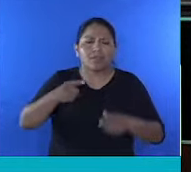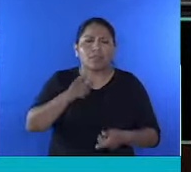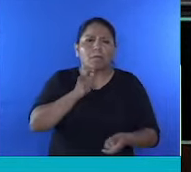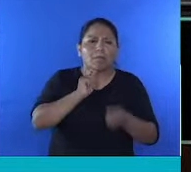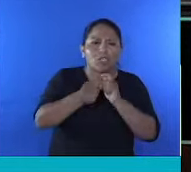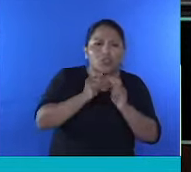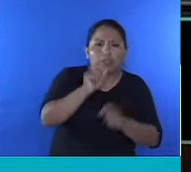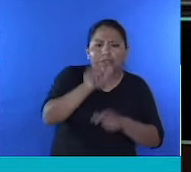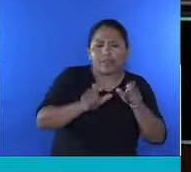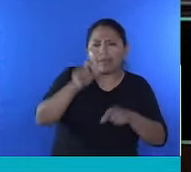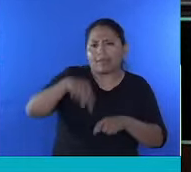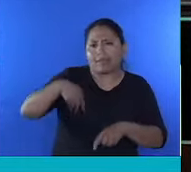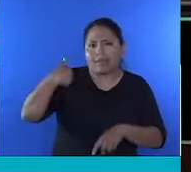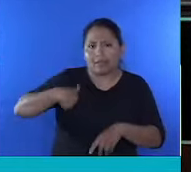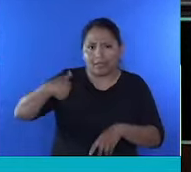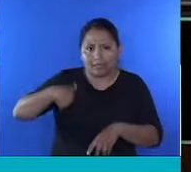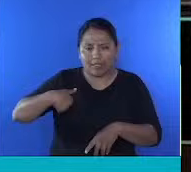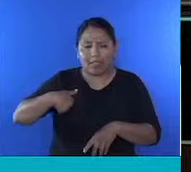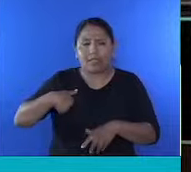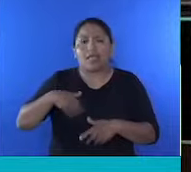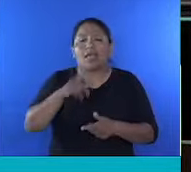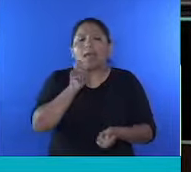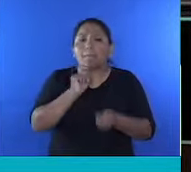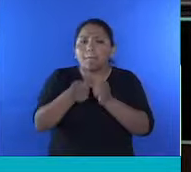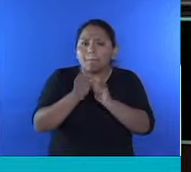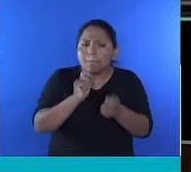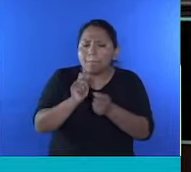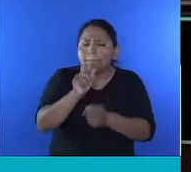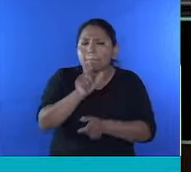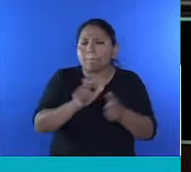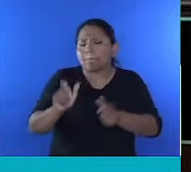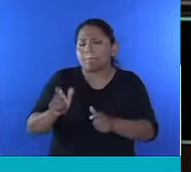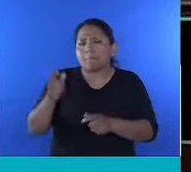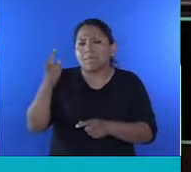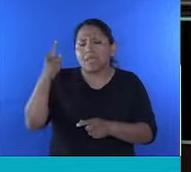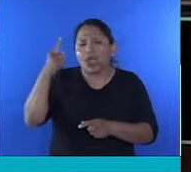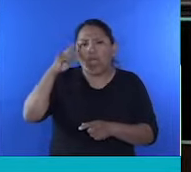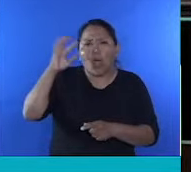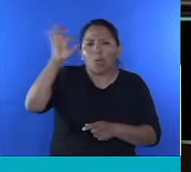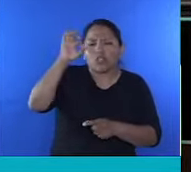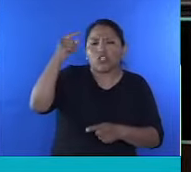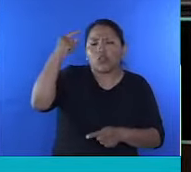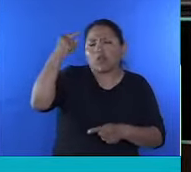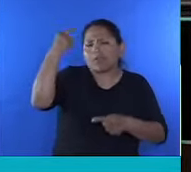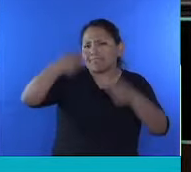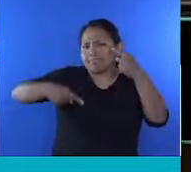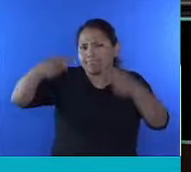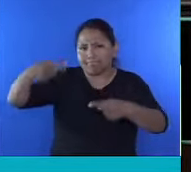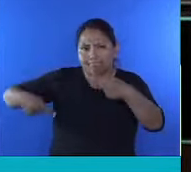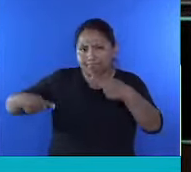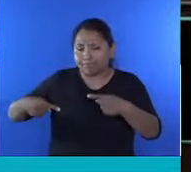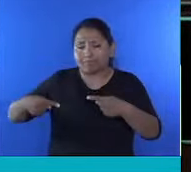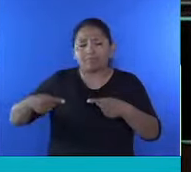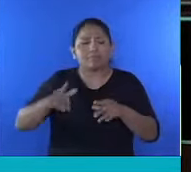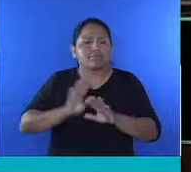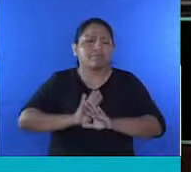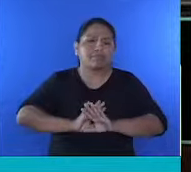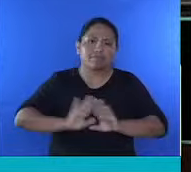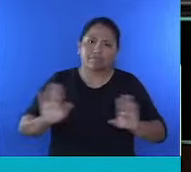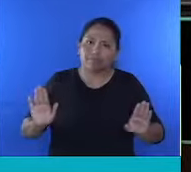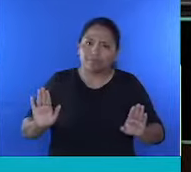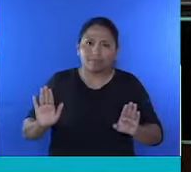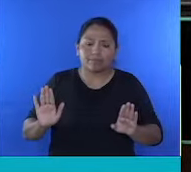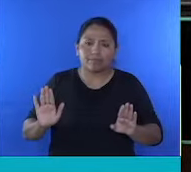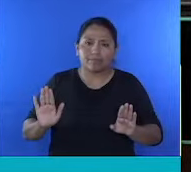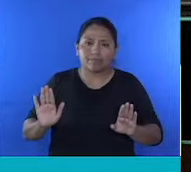nuestro país periodistas que tienen diferentes líneas de pensamiento pero de ninguna